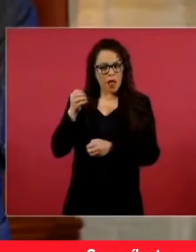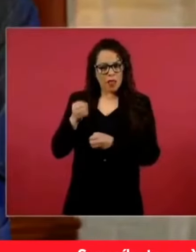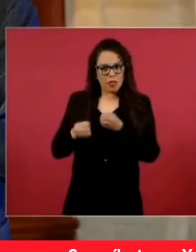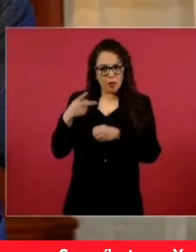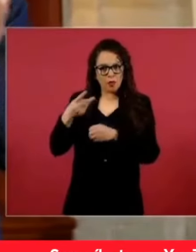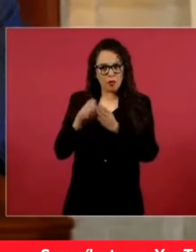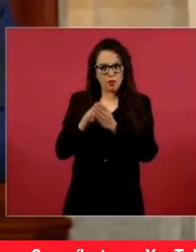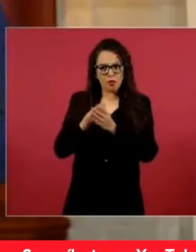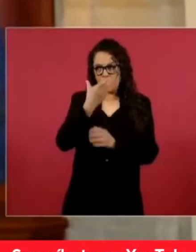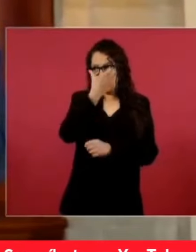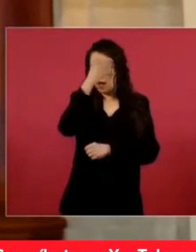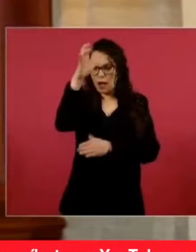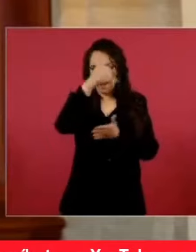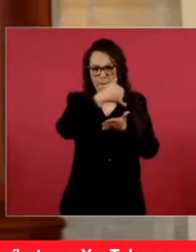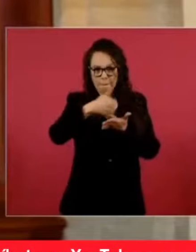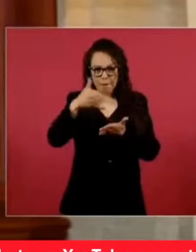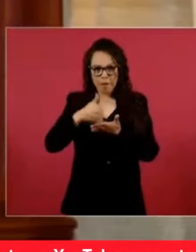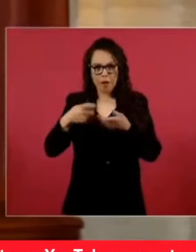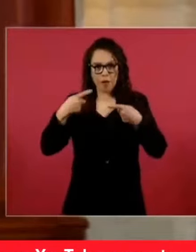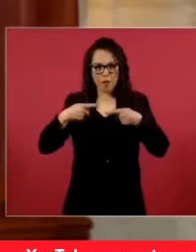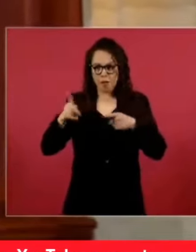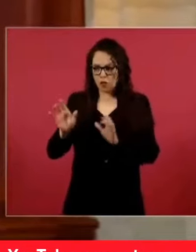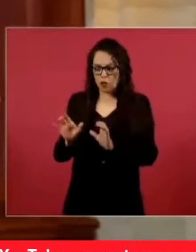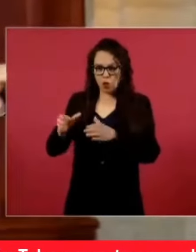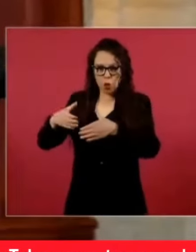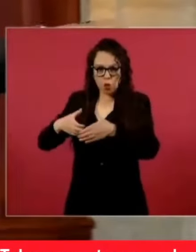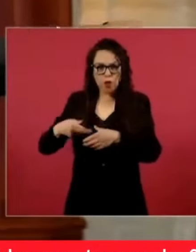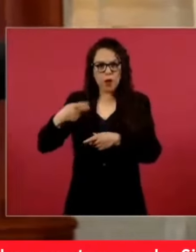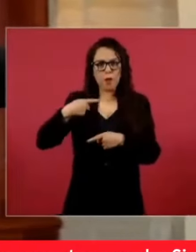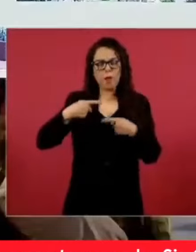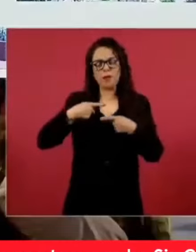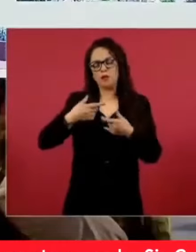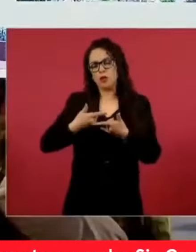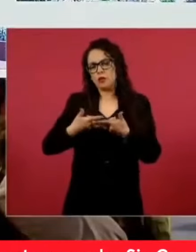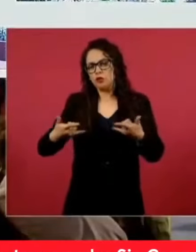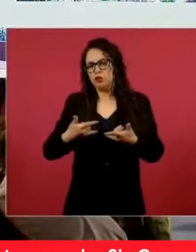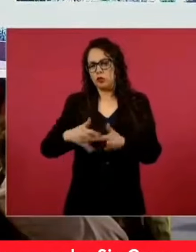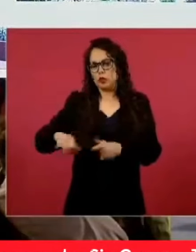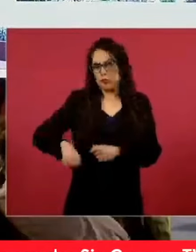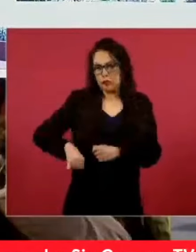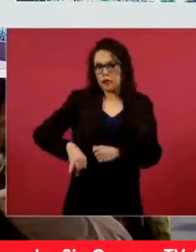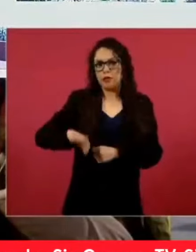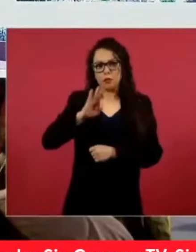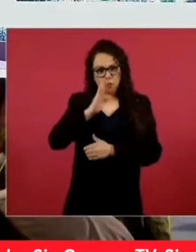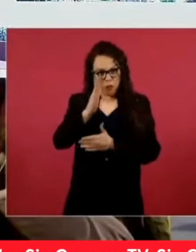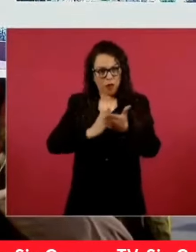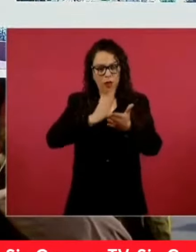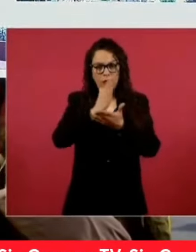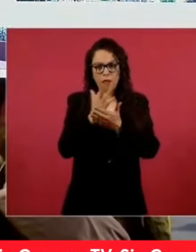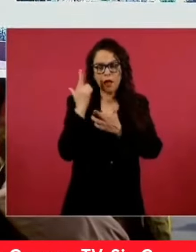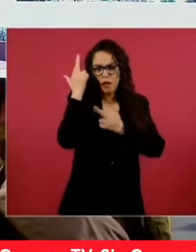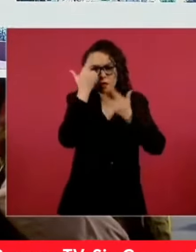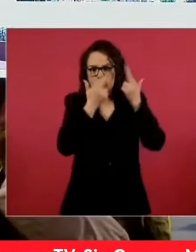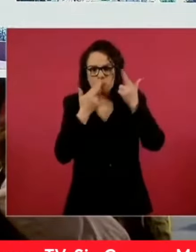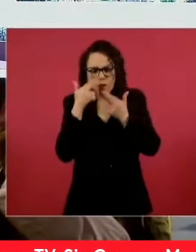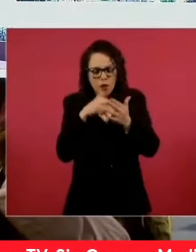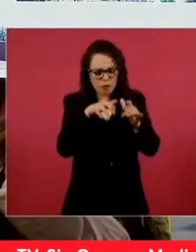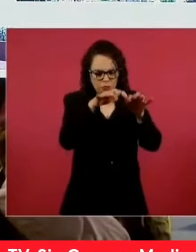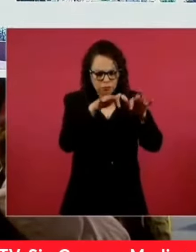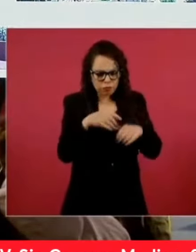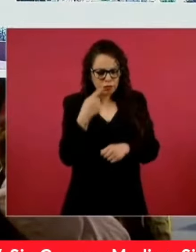ejidatarios por comuneros también por historiadores y el archivo hoy en día se encuentra en la parte de abajo